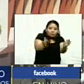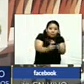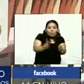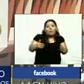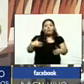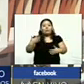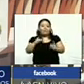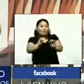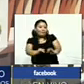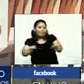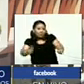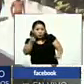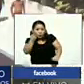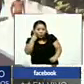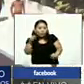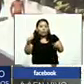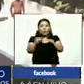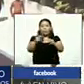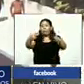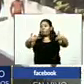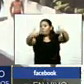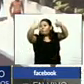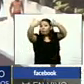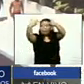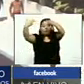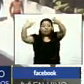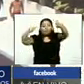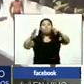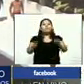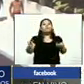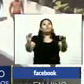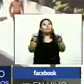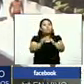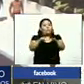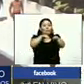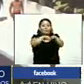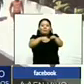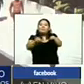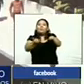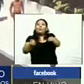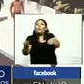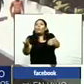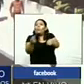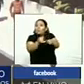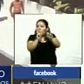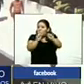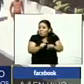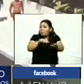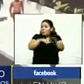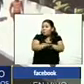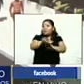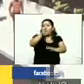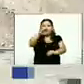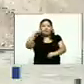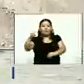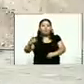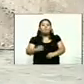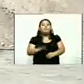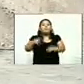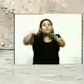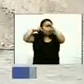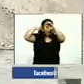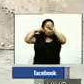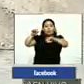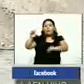de atención infantil y sistema de videovigilancia, además de parqueo con capacidad para 300 vehículos. Con